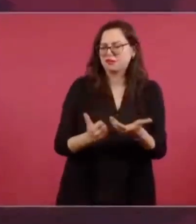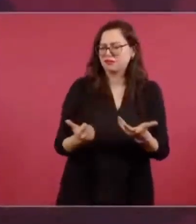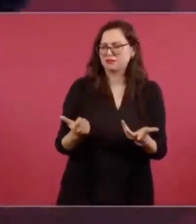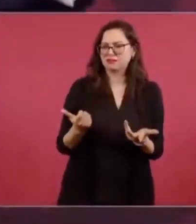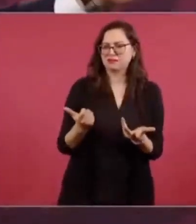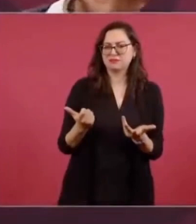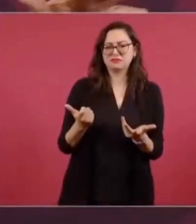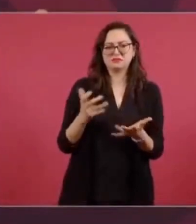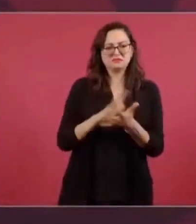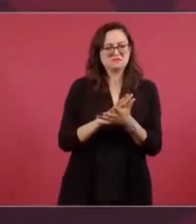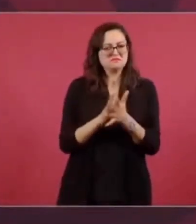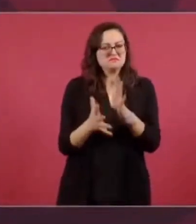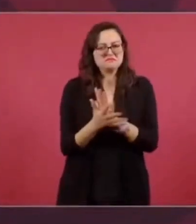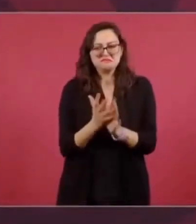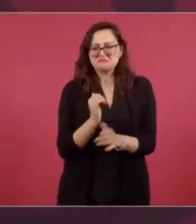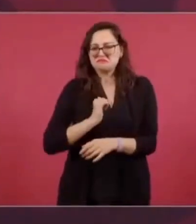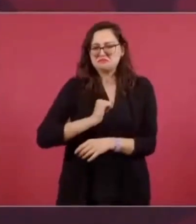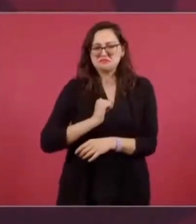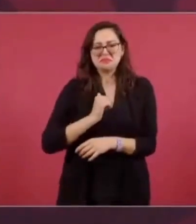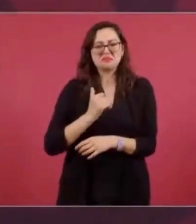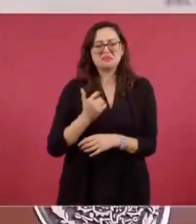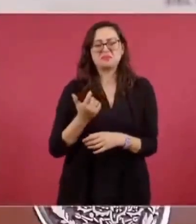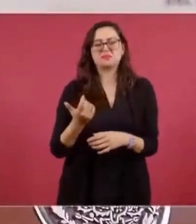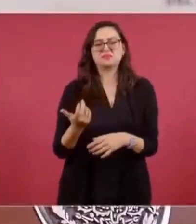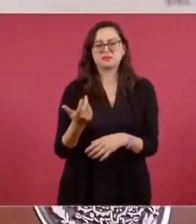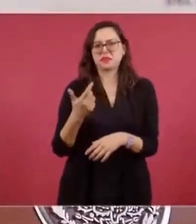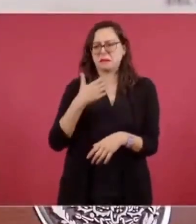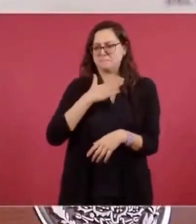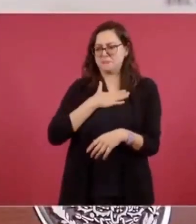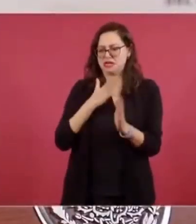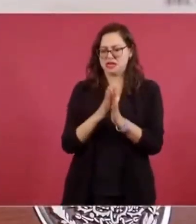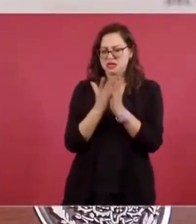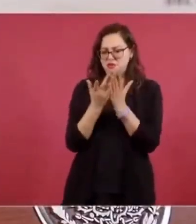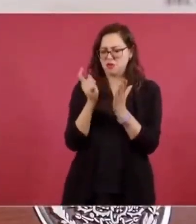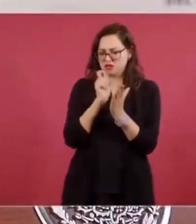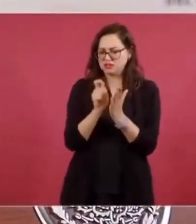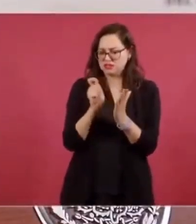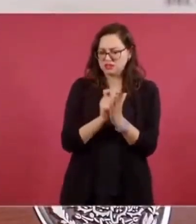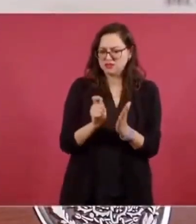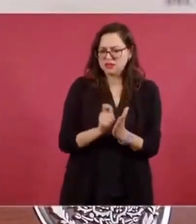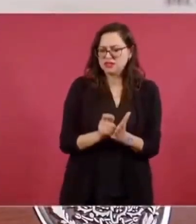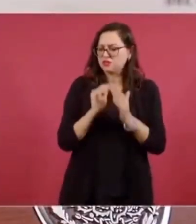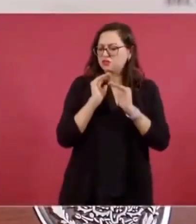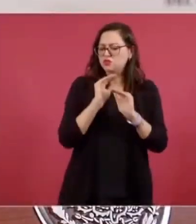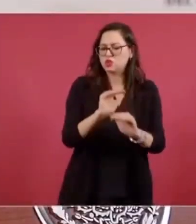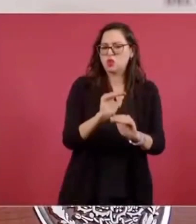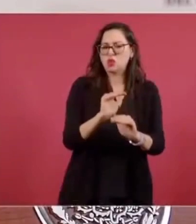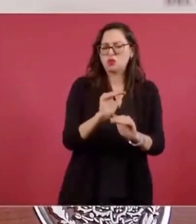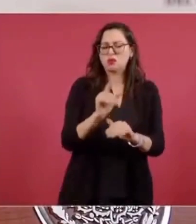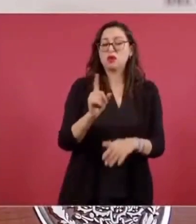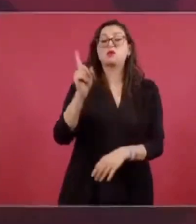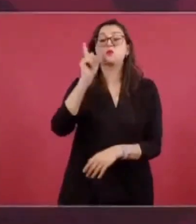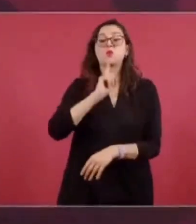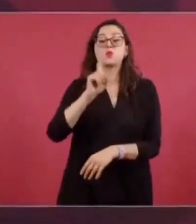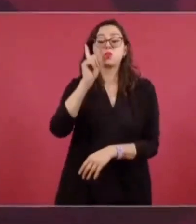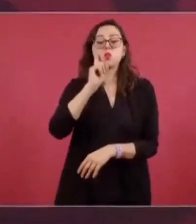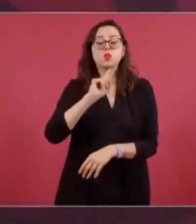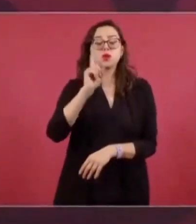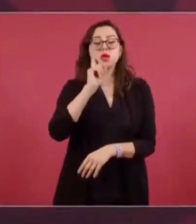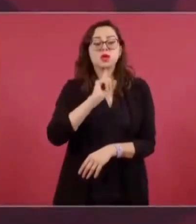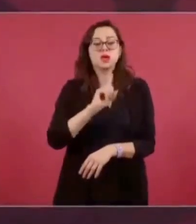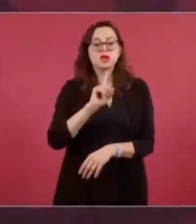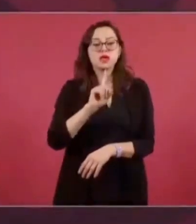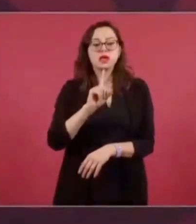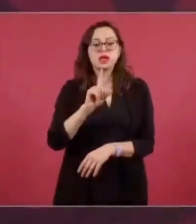e influyentismo. Hay un asunto en mi libro que tiene que ver con la señora de